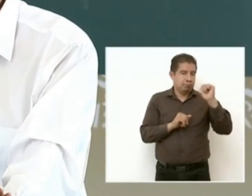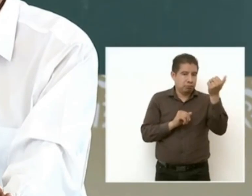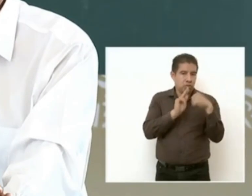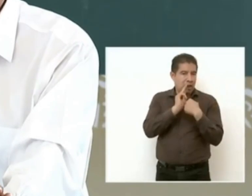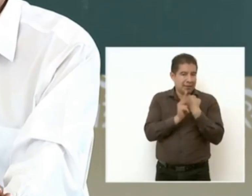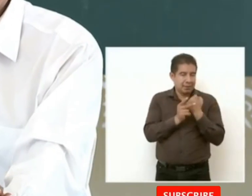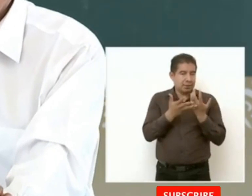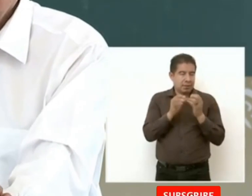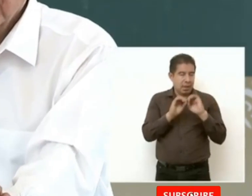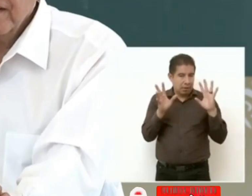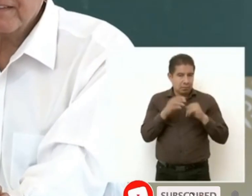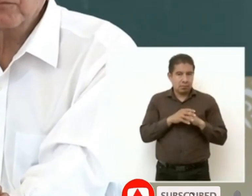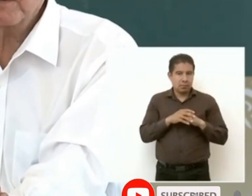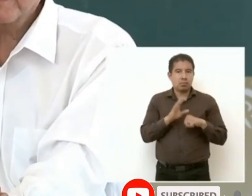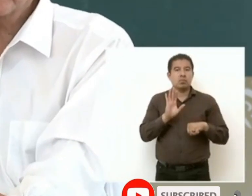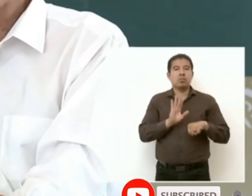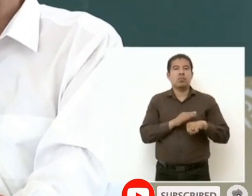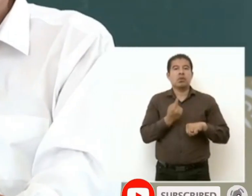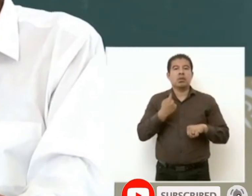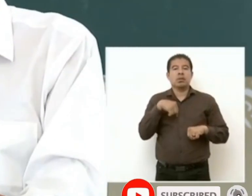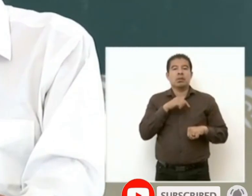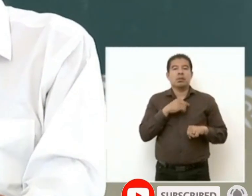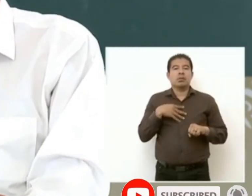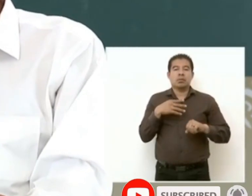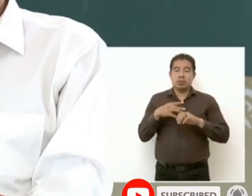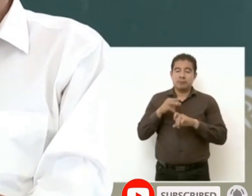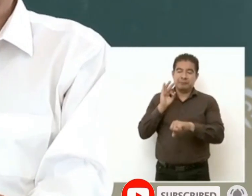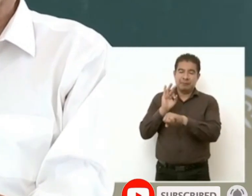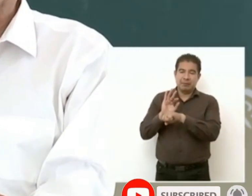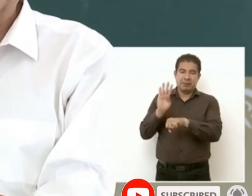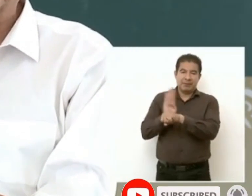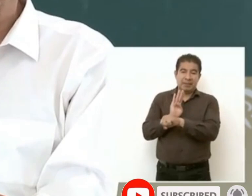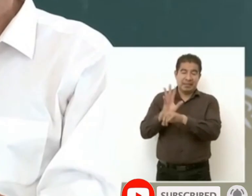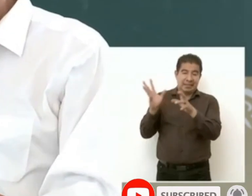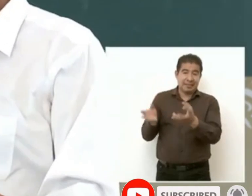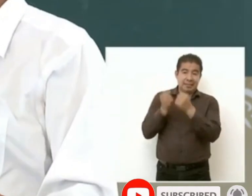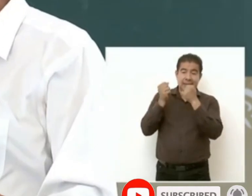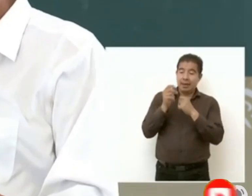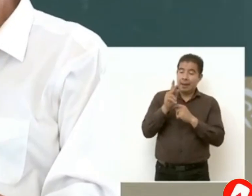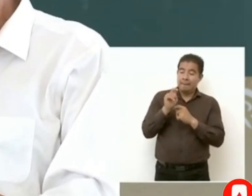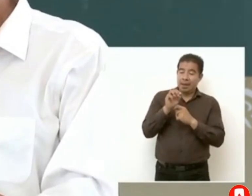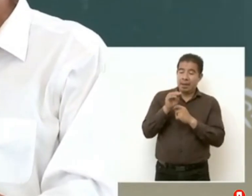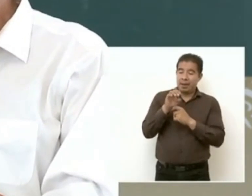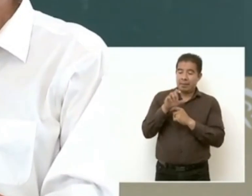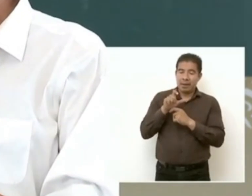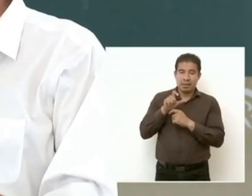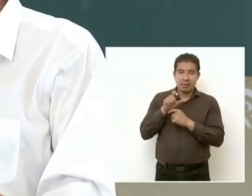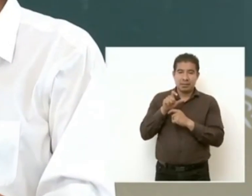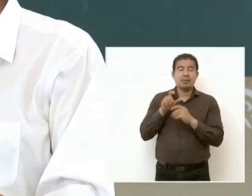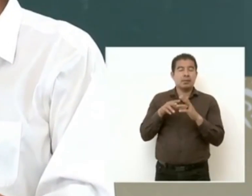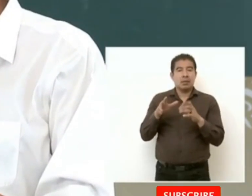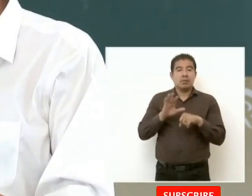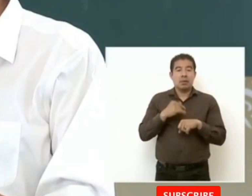Y esto porque estamos rescatando a Pemex, porque también era una empresa que ya querían